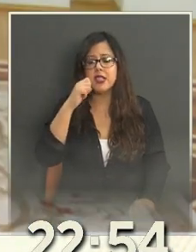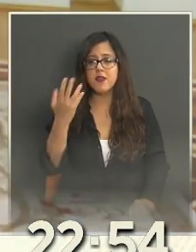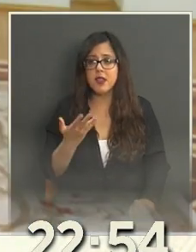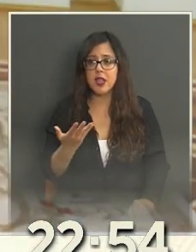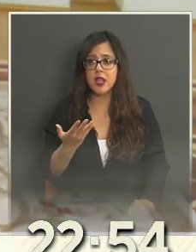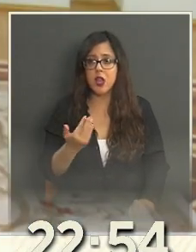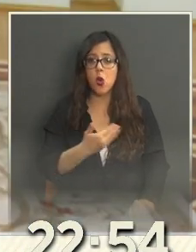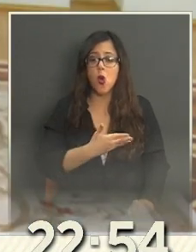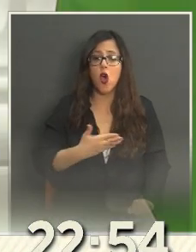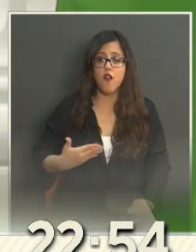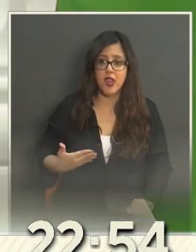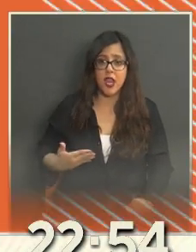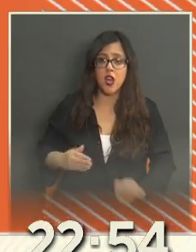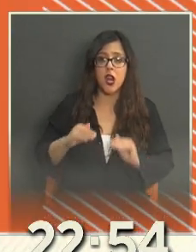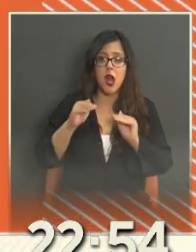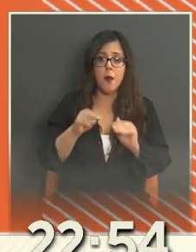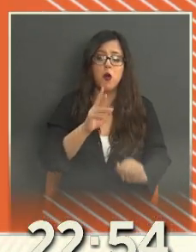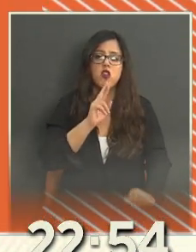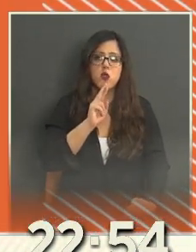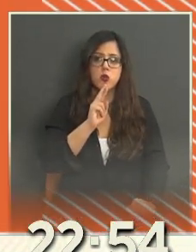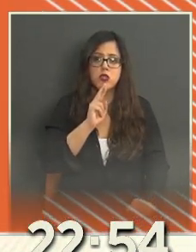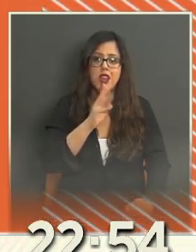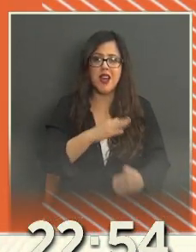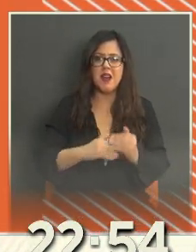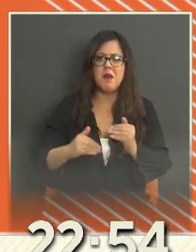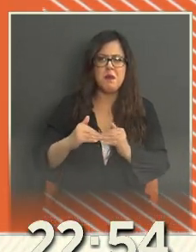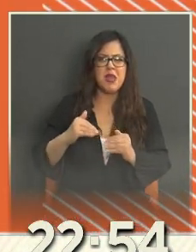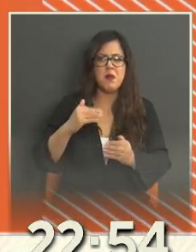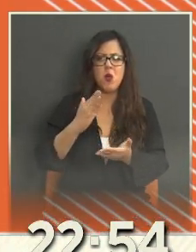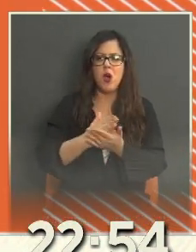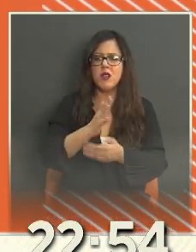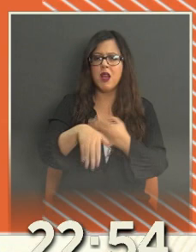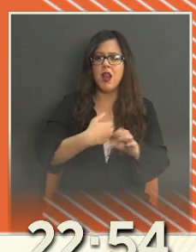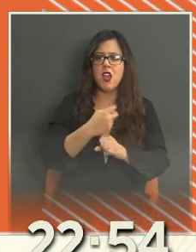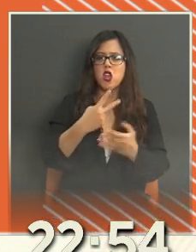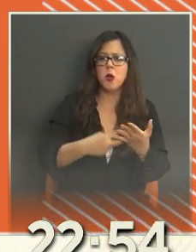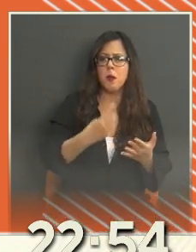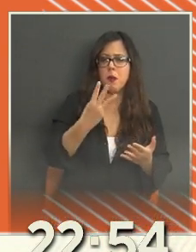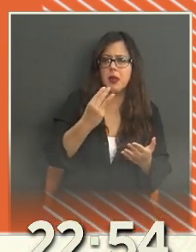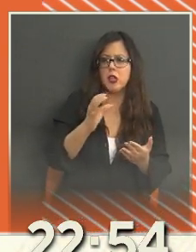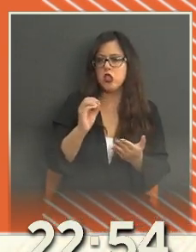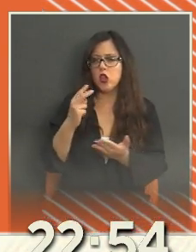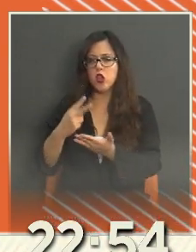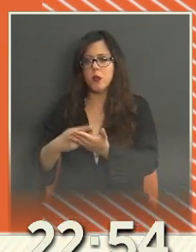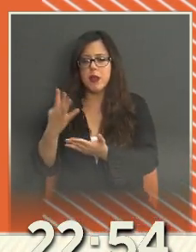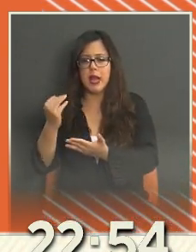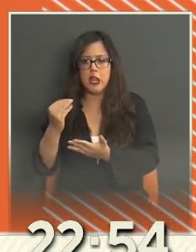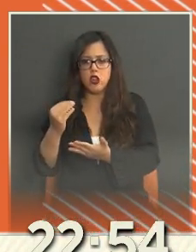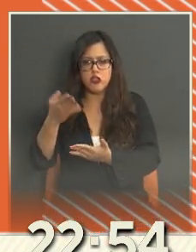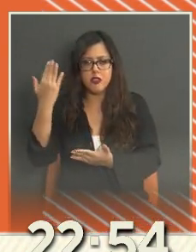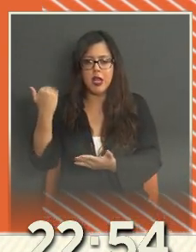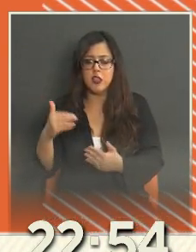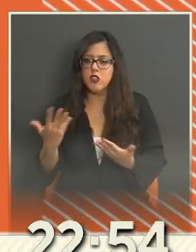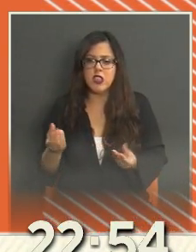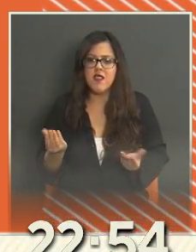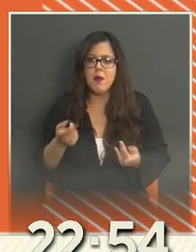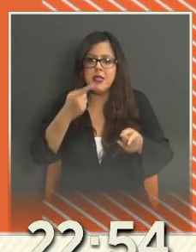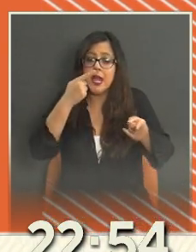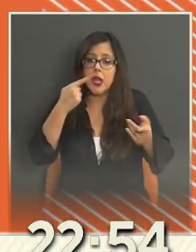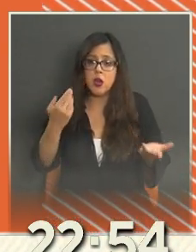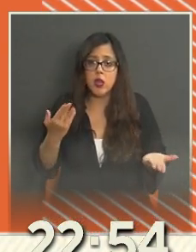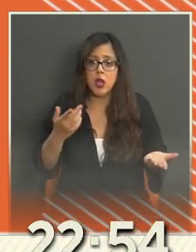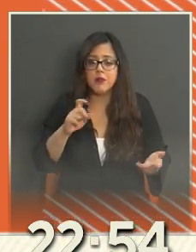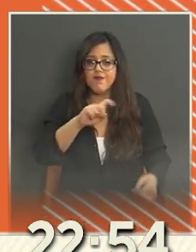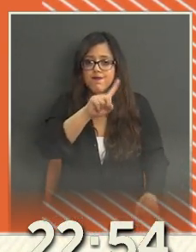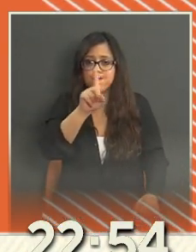prorruso como lo tuvo más o menos hasta 2013 2014 por lo tanto qué iba a pasar con él es una incógnita